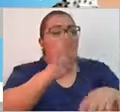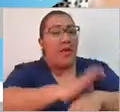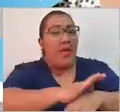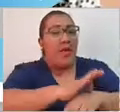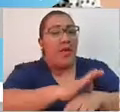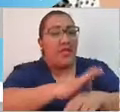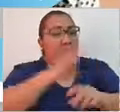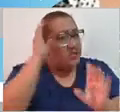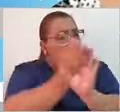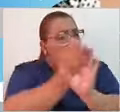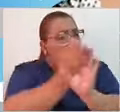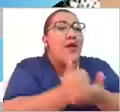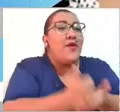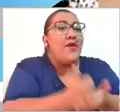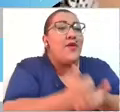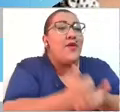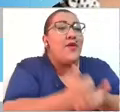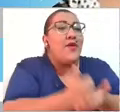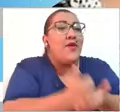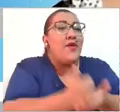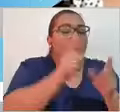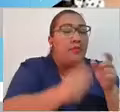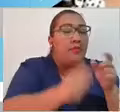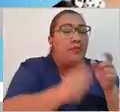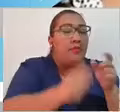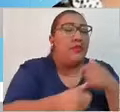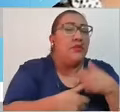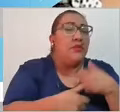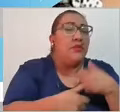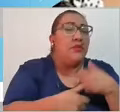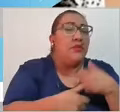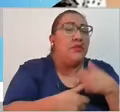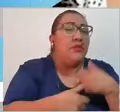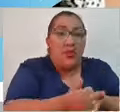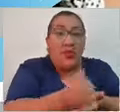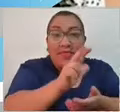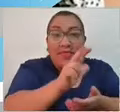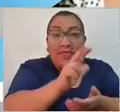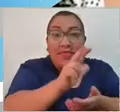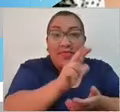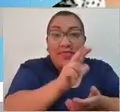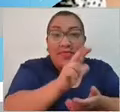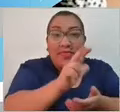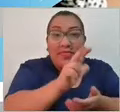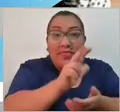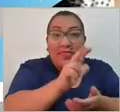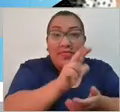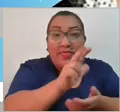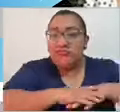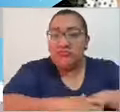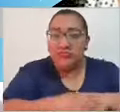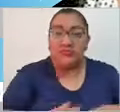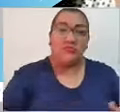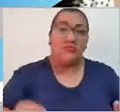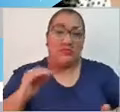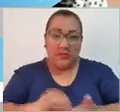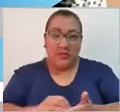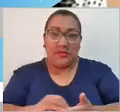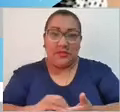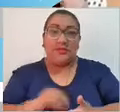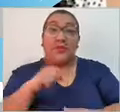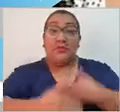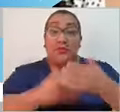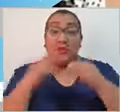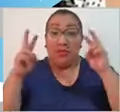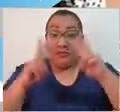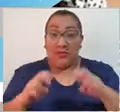incluso dicta las medidas de protección en un plazo no mayor de 3 días hábiles. Sin embargo, aquí como el proceso de